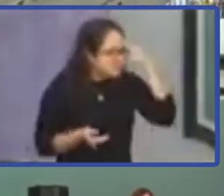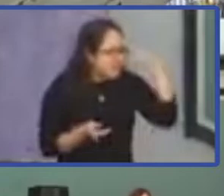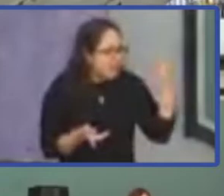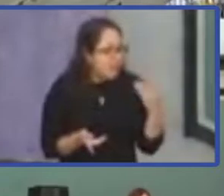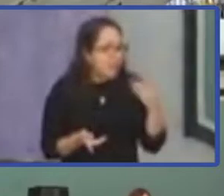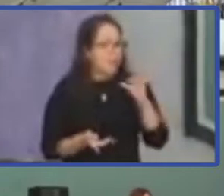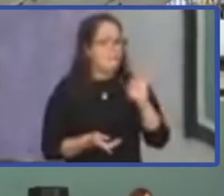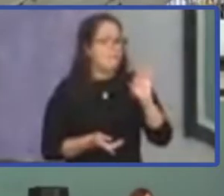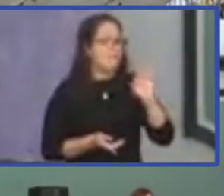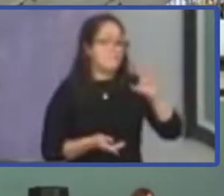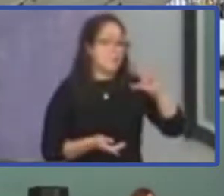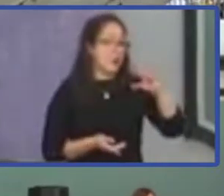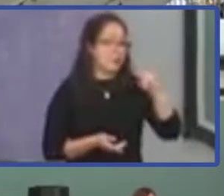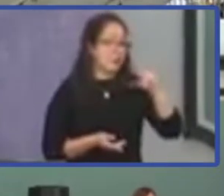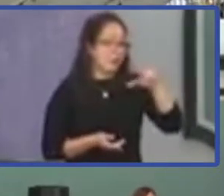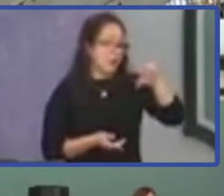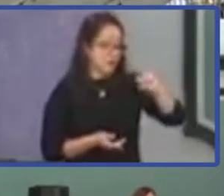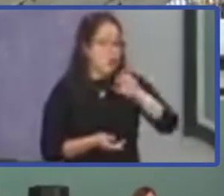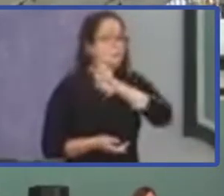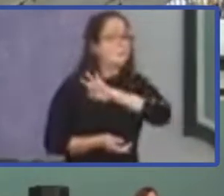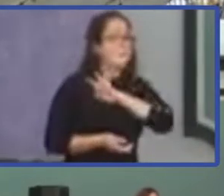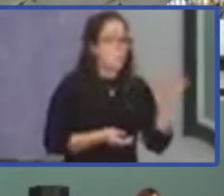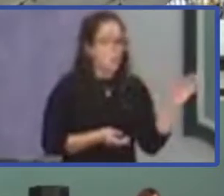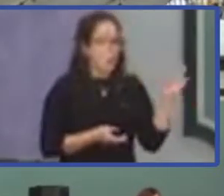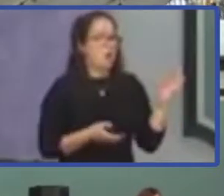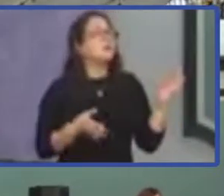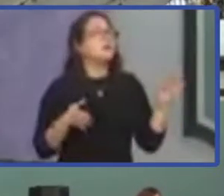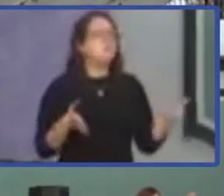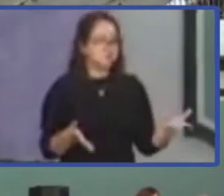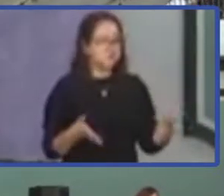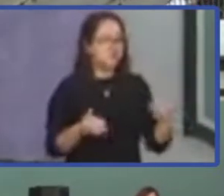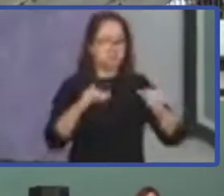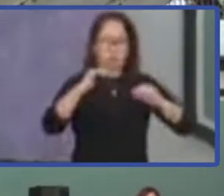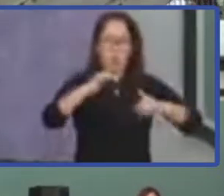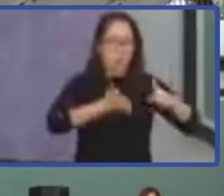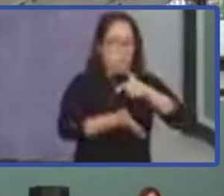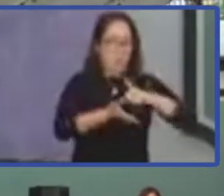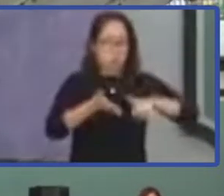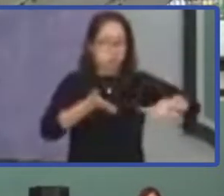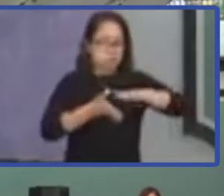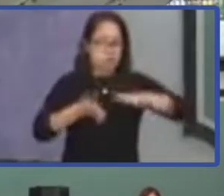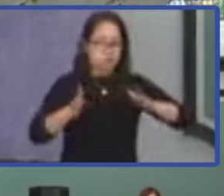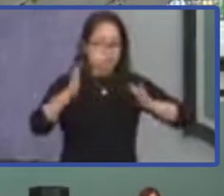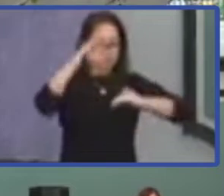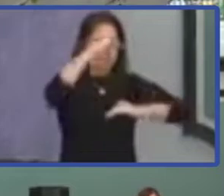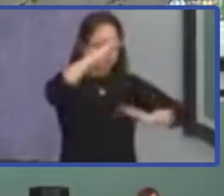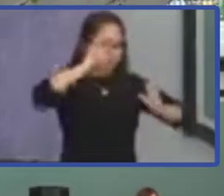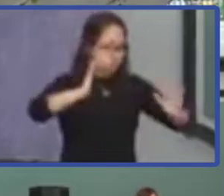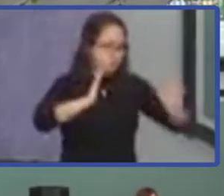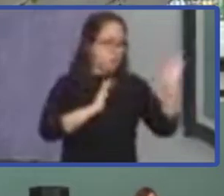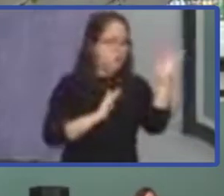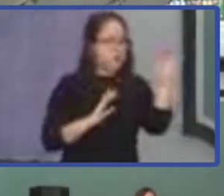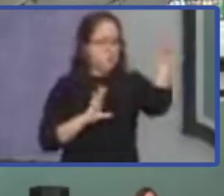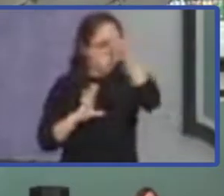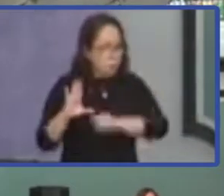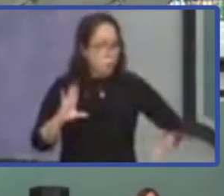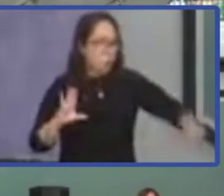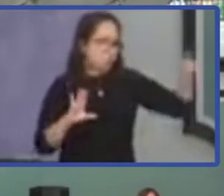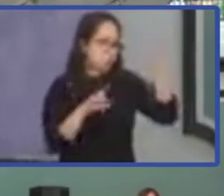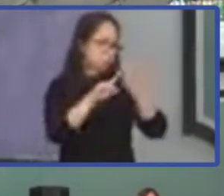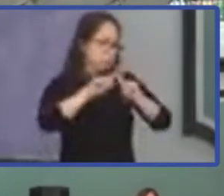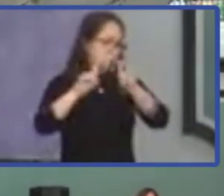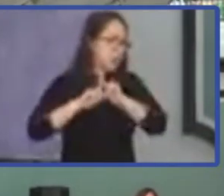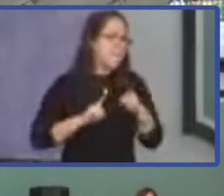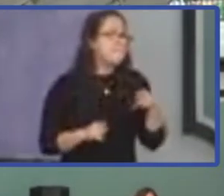se pueden contener en un área finita que podemos rodear tal vez con un círculo o alguna cosa así pero que su